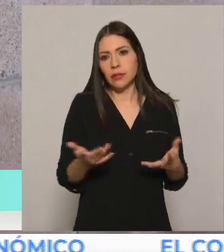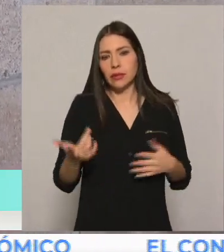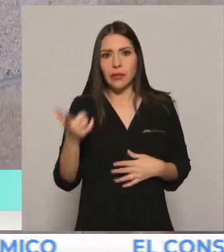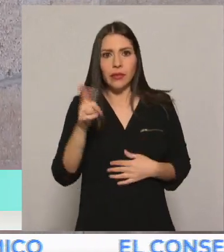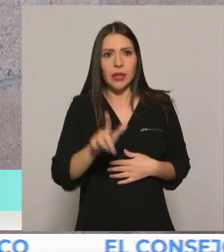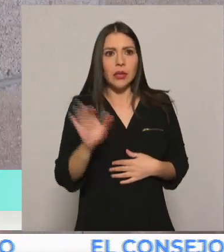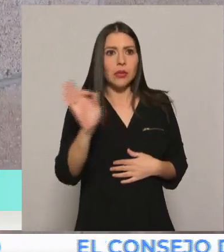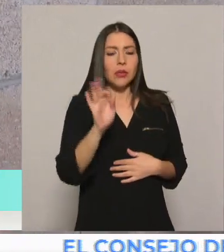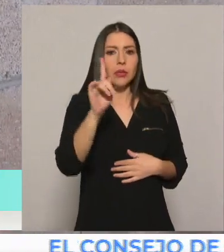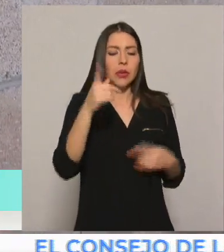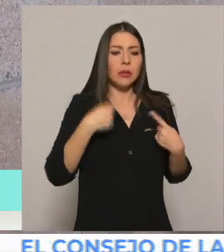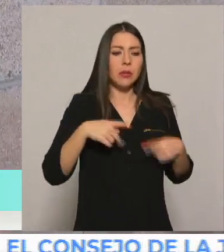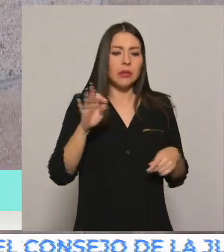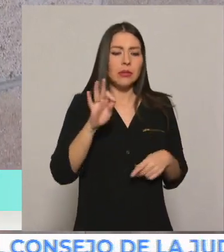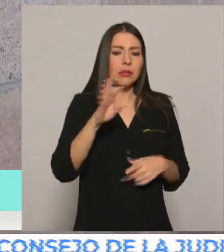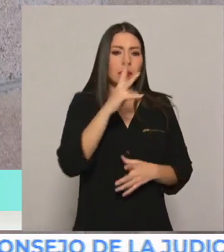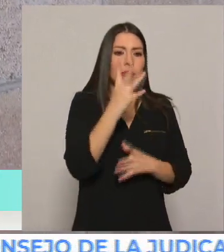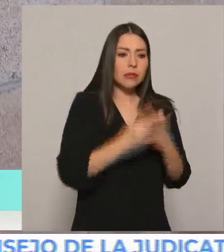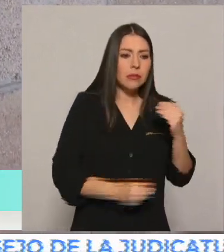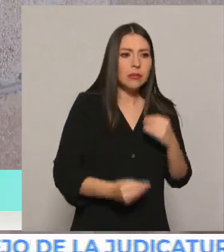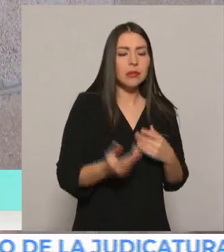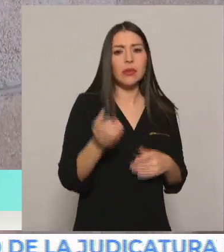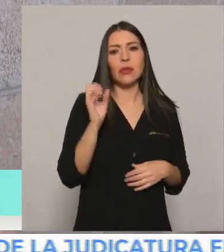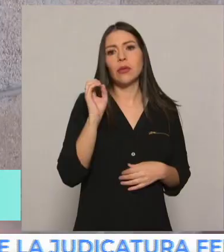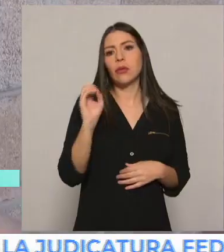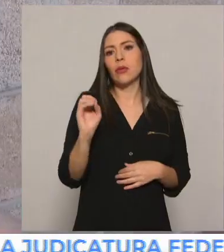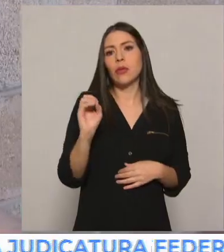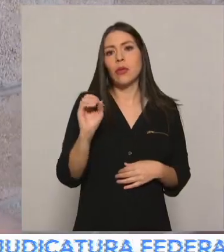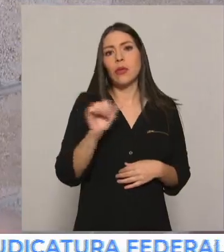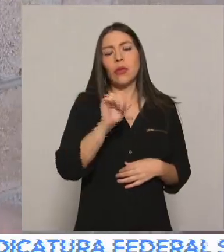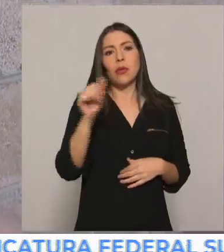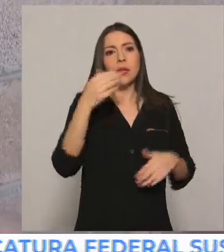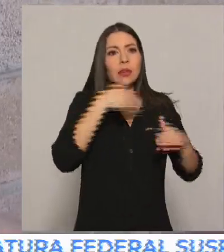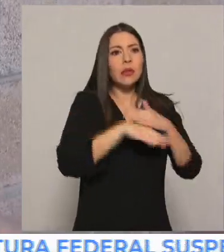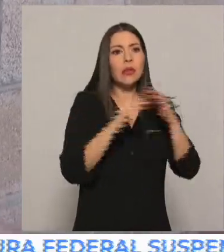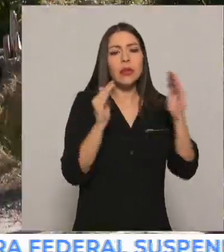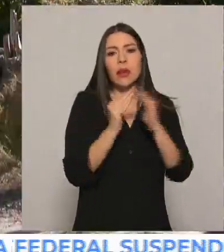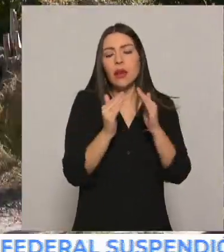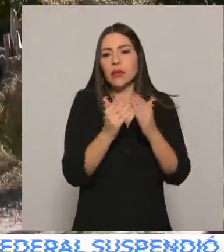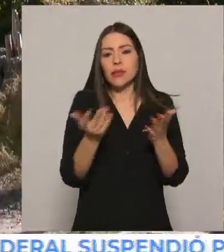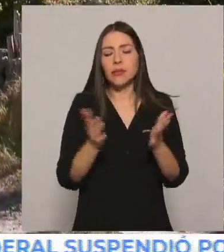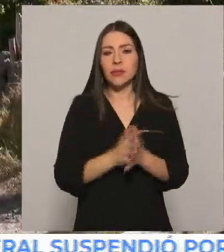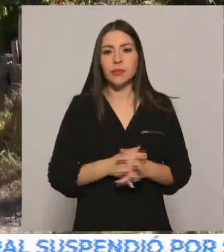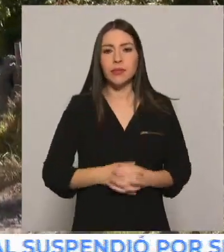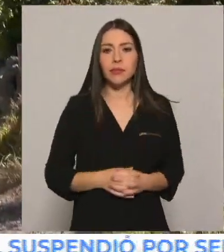vaya a salir uno o se vaya a meter a alguna casa o algo así.